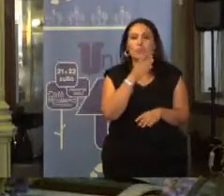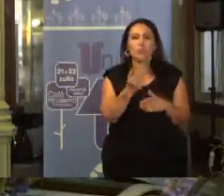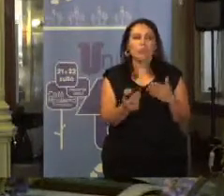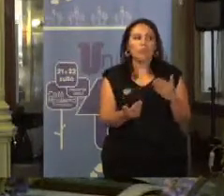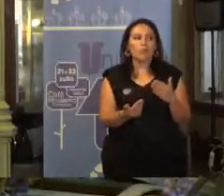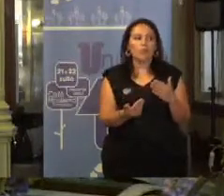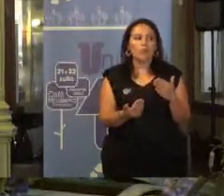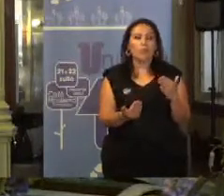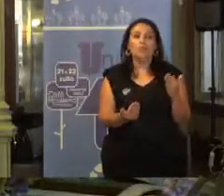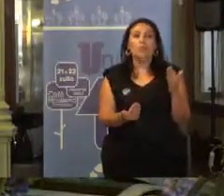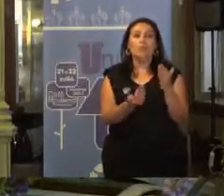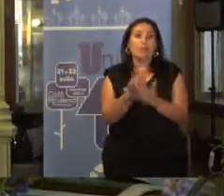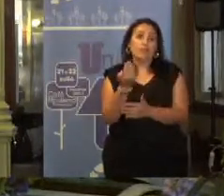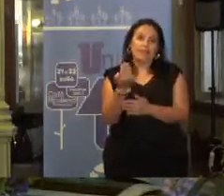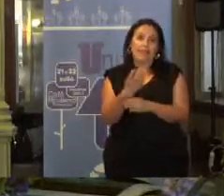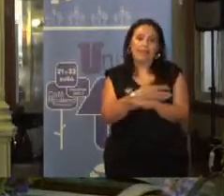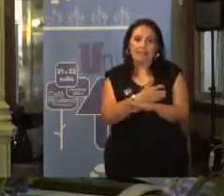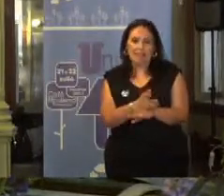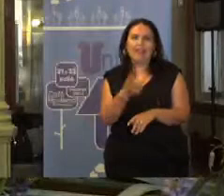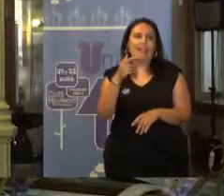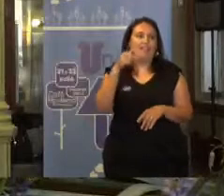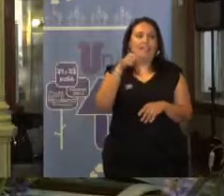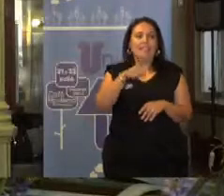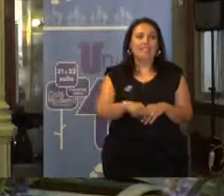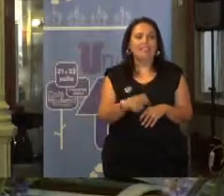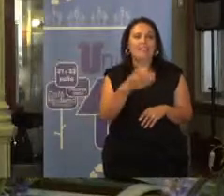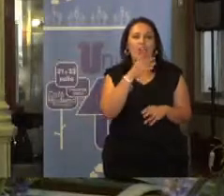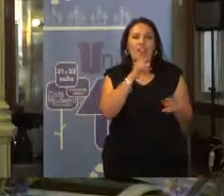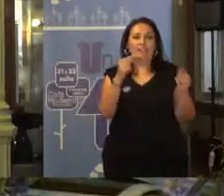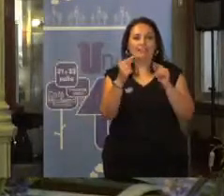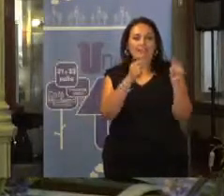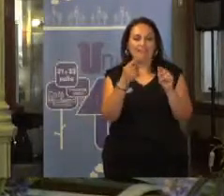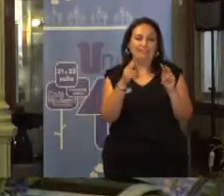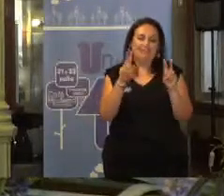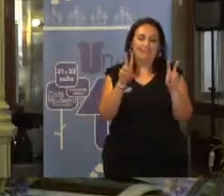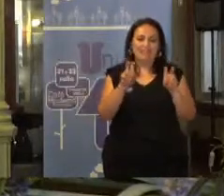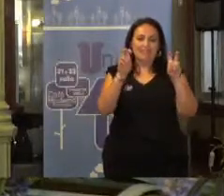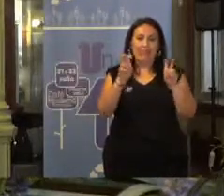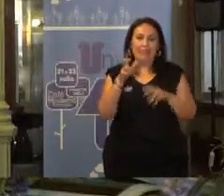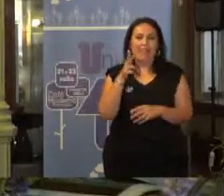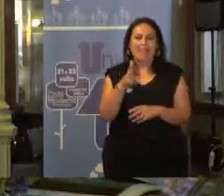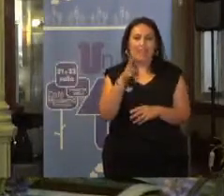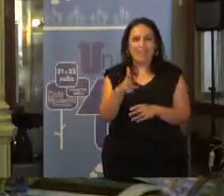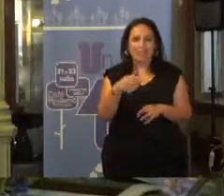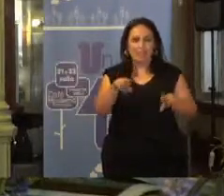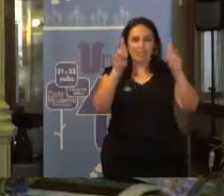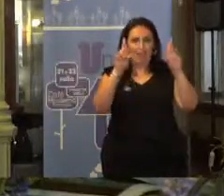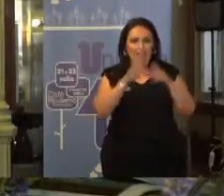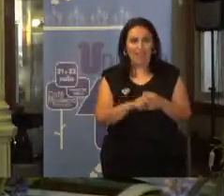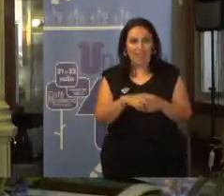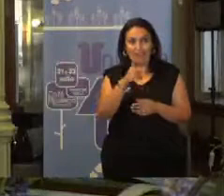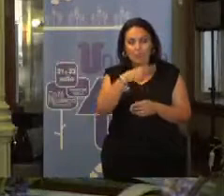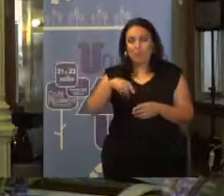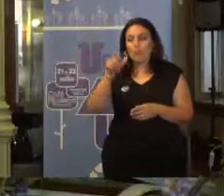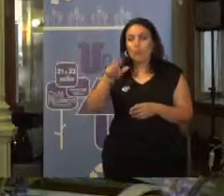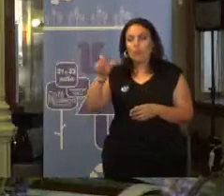mesa chamase Dereito á Esperanza. Dereito á Esperanza é o que nos van desgranar estas tres mulleres que temos